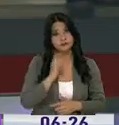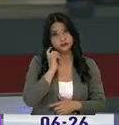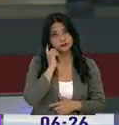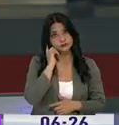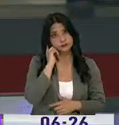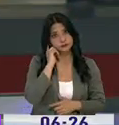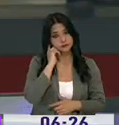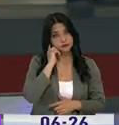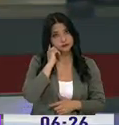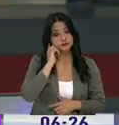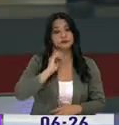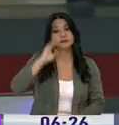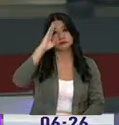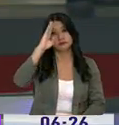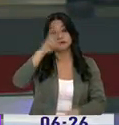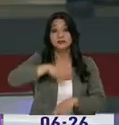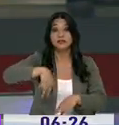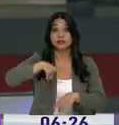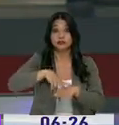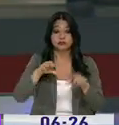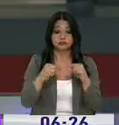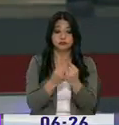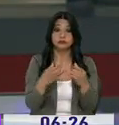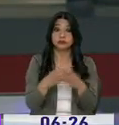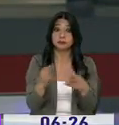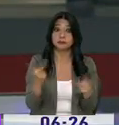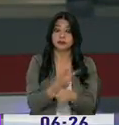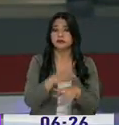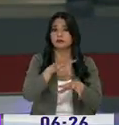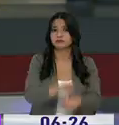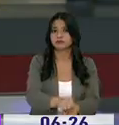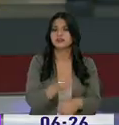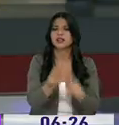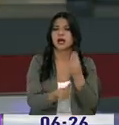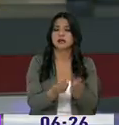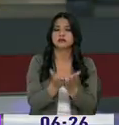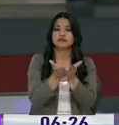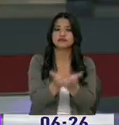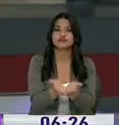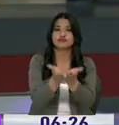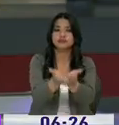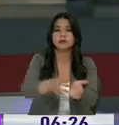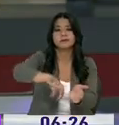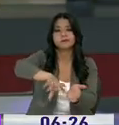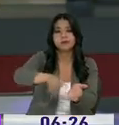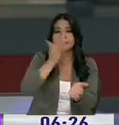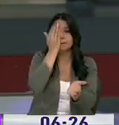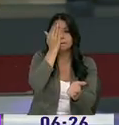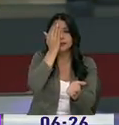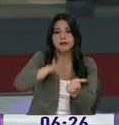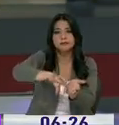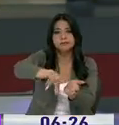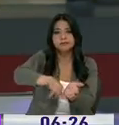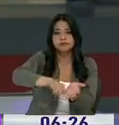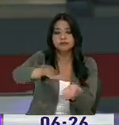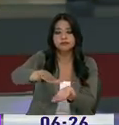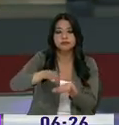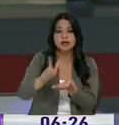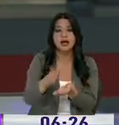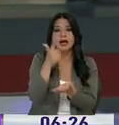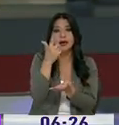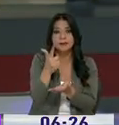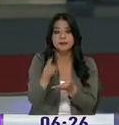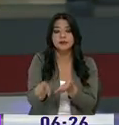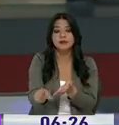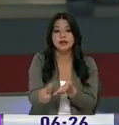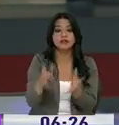La Policía Nacional detuvo una banda dedicada al robo en alta mar. Los aprehendidos almacenaban las armas de fuego y radios